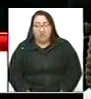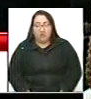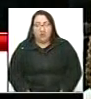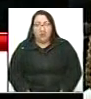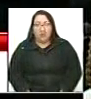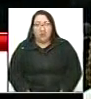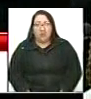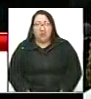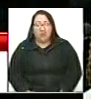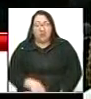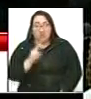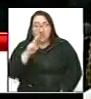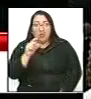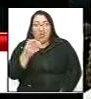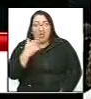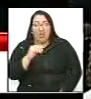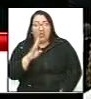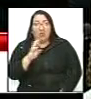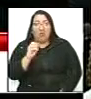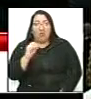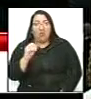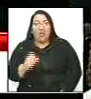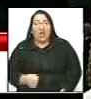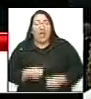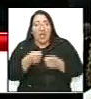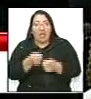Fíjense ustedes, hemos visto hace poco el tema de los bonos agrarios.